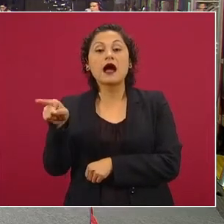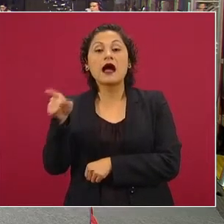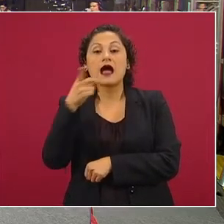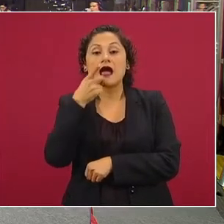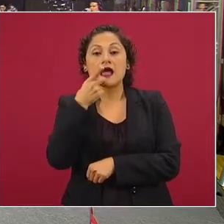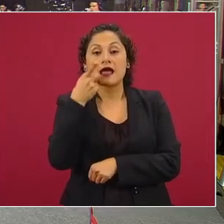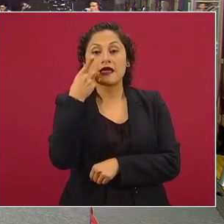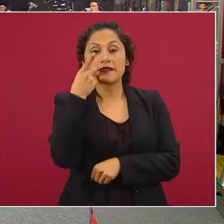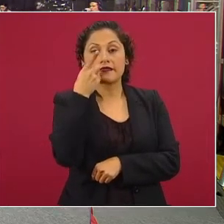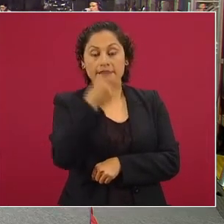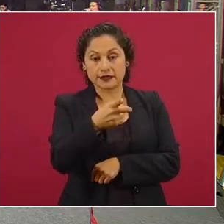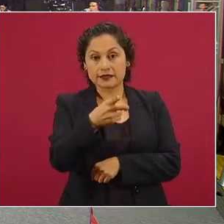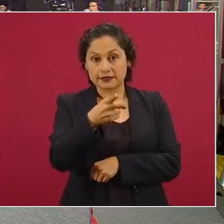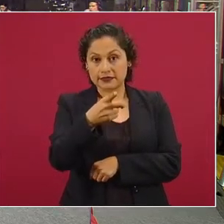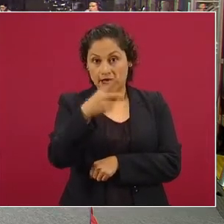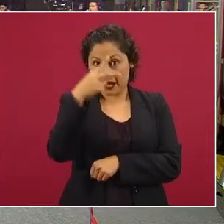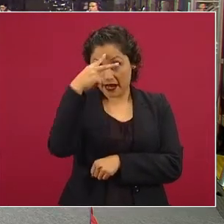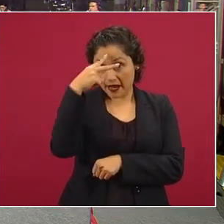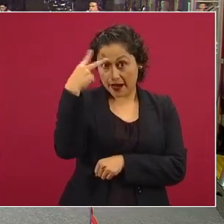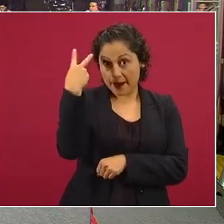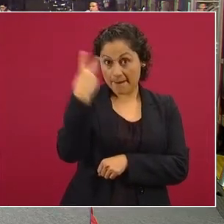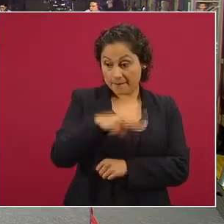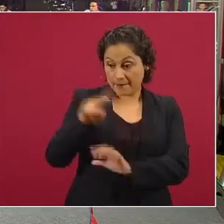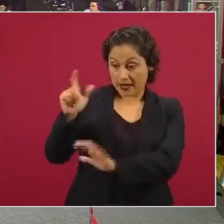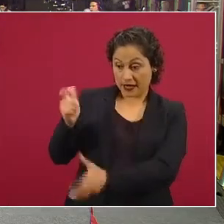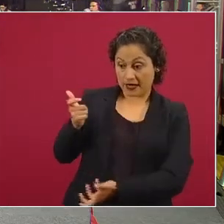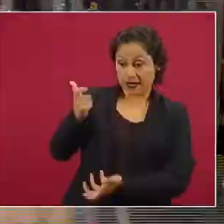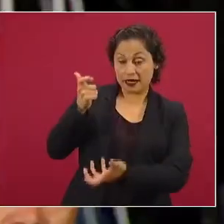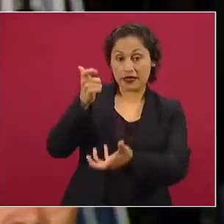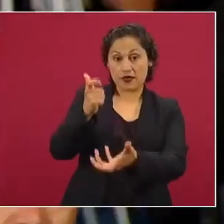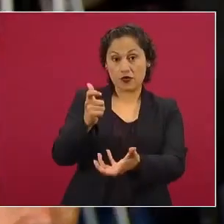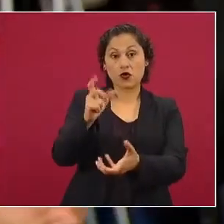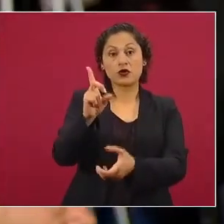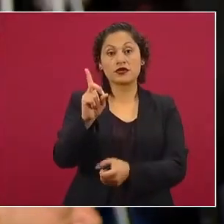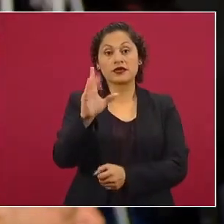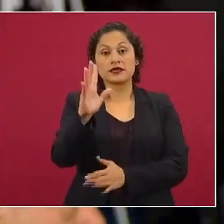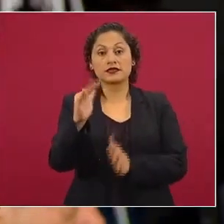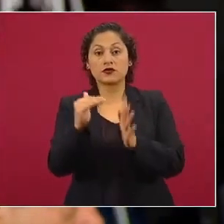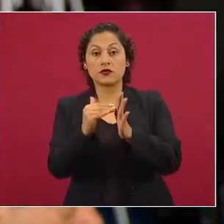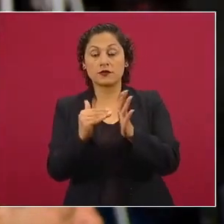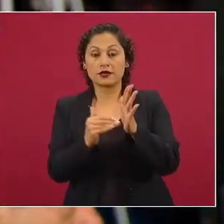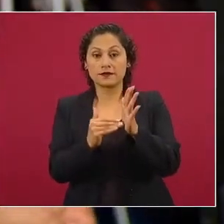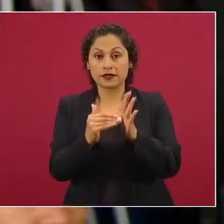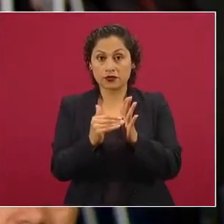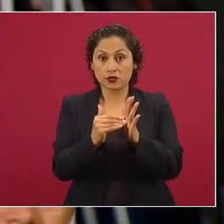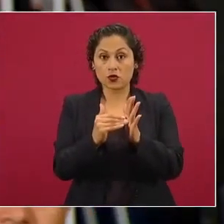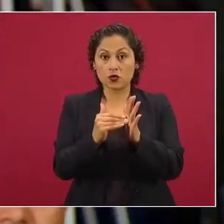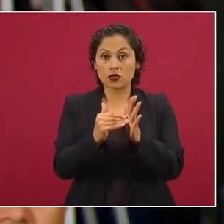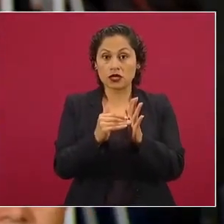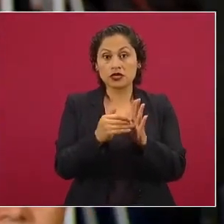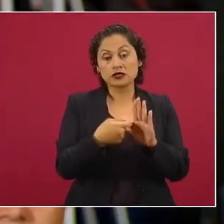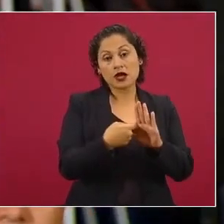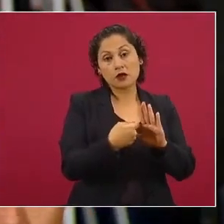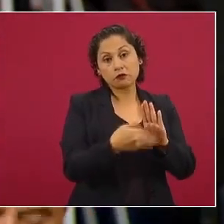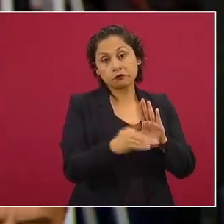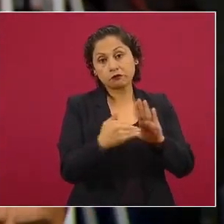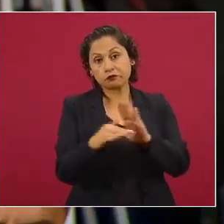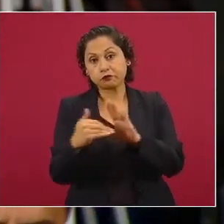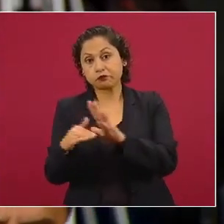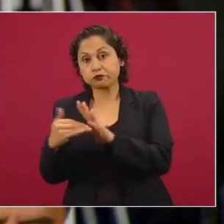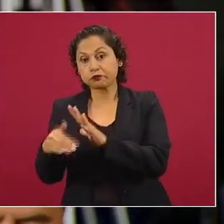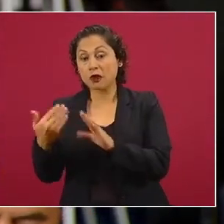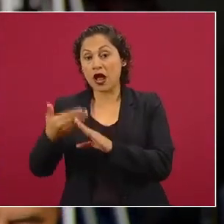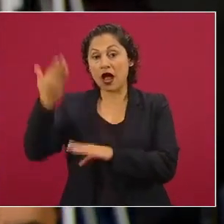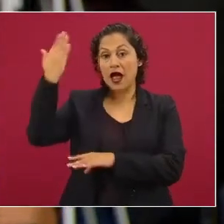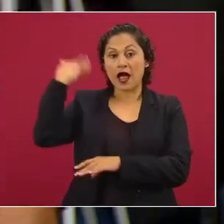mexicano subsidió con 35,000 millones en transferencias durante el sexenio de Enrique